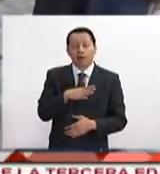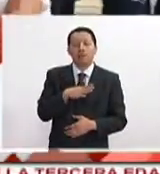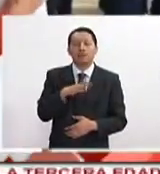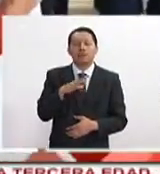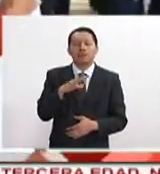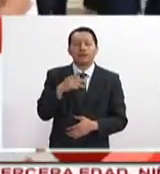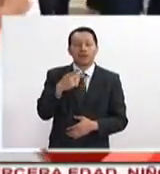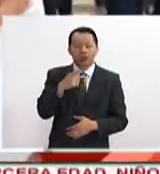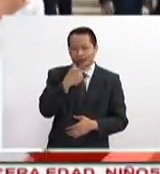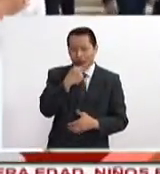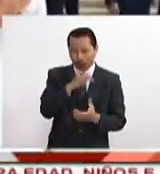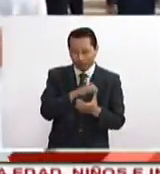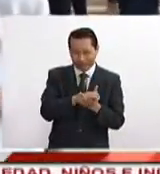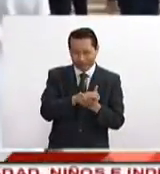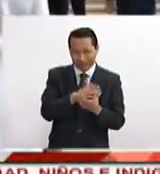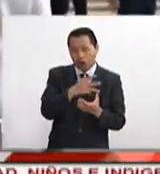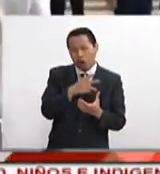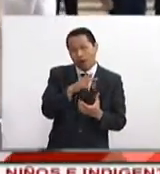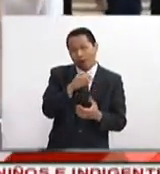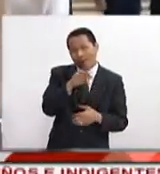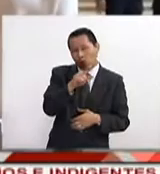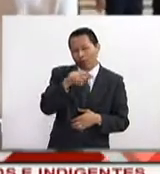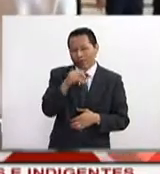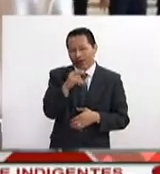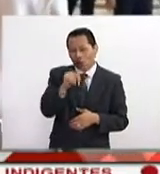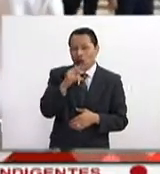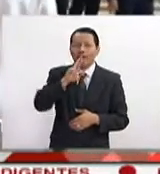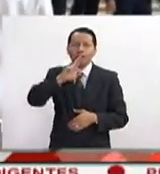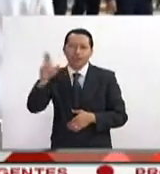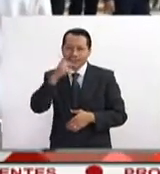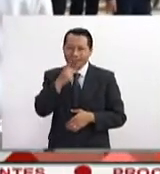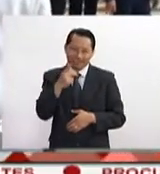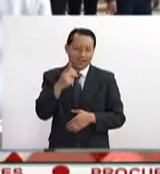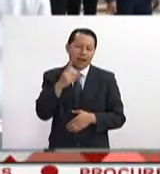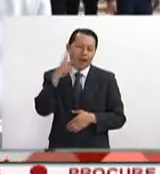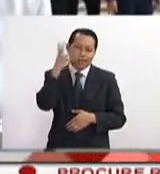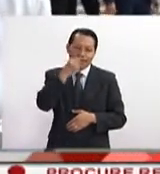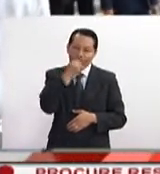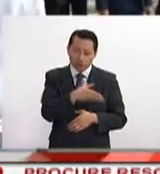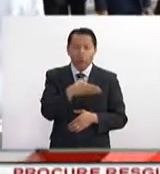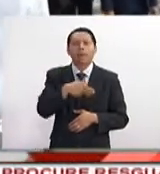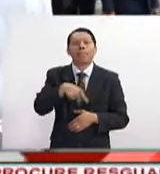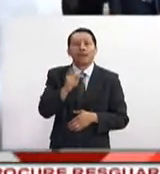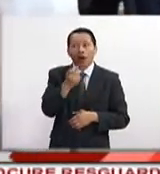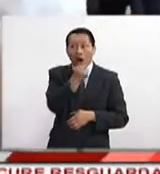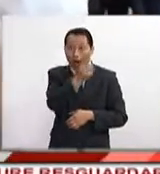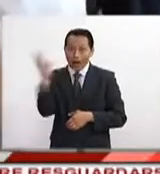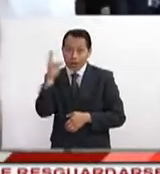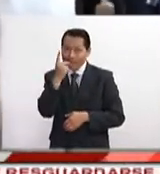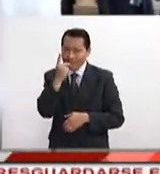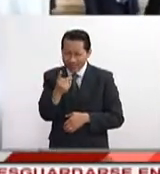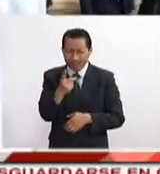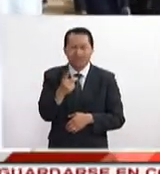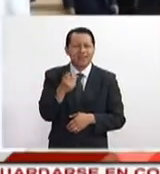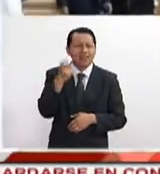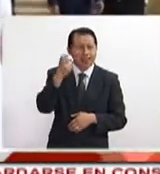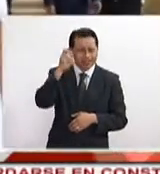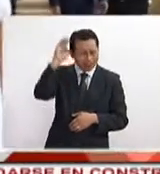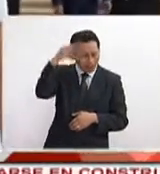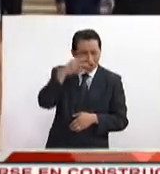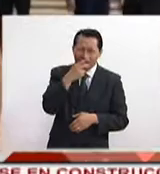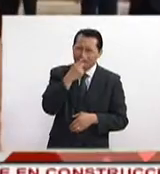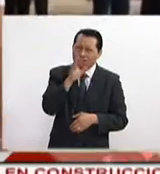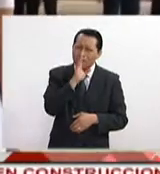generó controversia en las redes sociales, donde algunos usuarios lo califican de inapropiado, yo diría incluso machista.